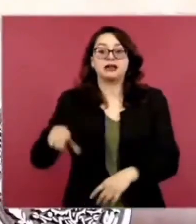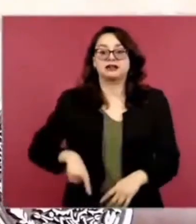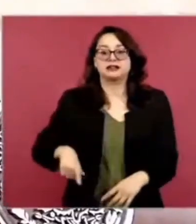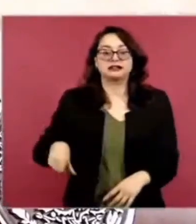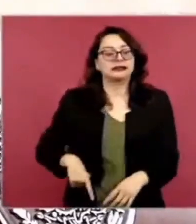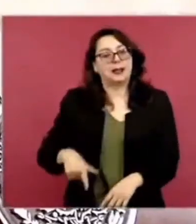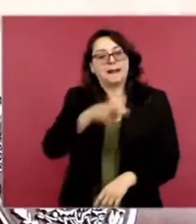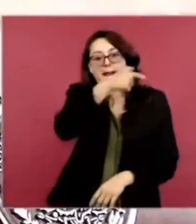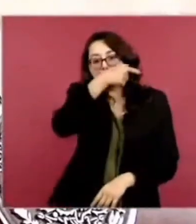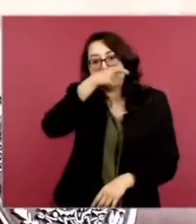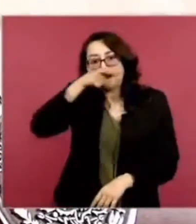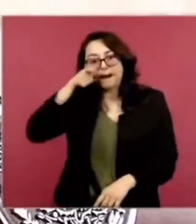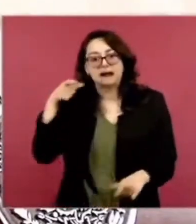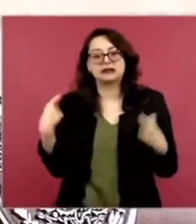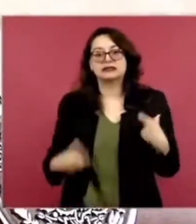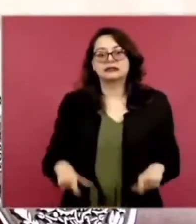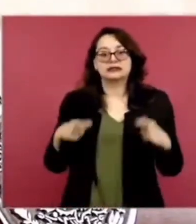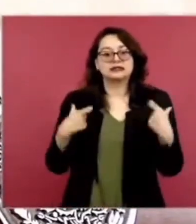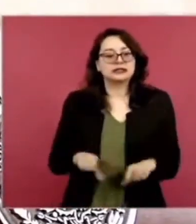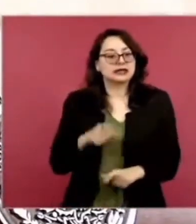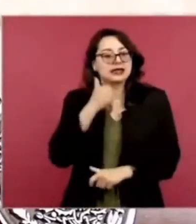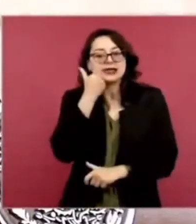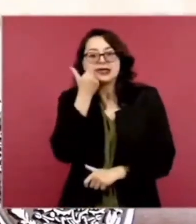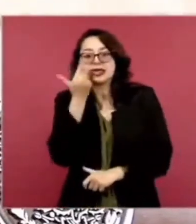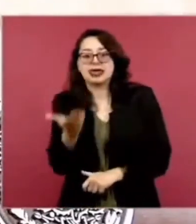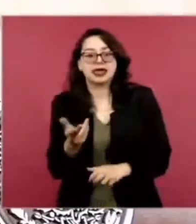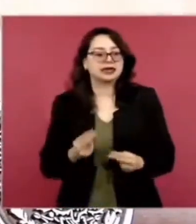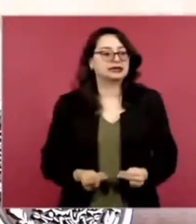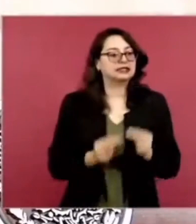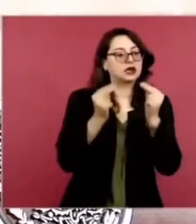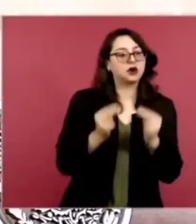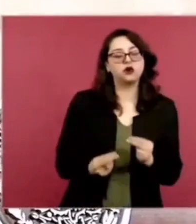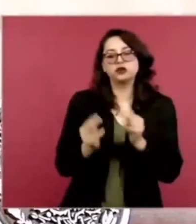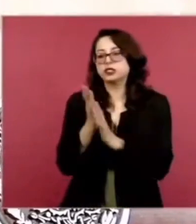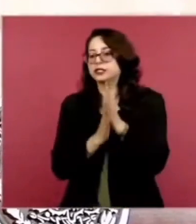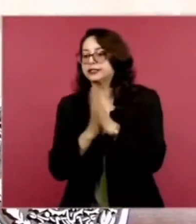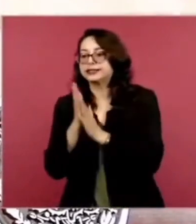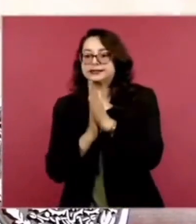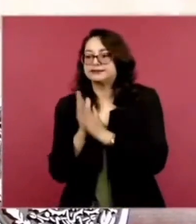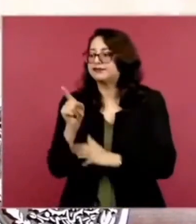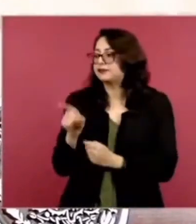empezaron a subrogar, a subcontratar servicios.